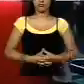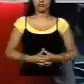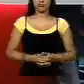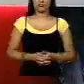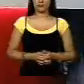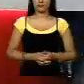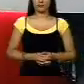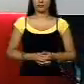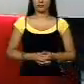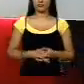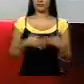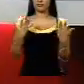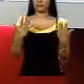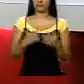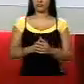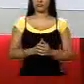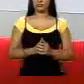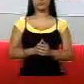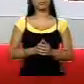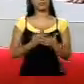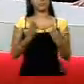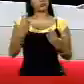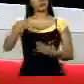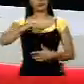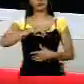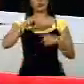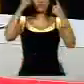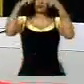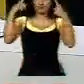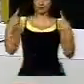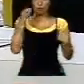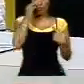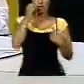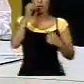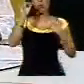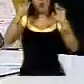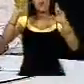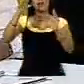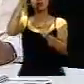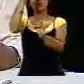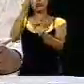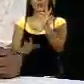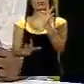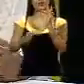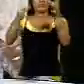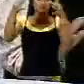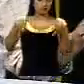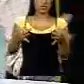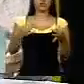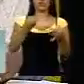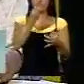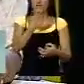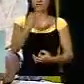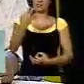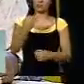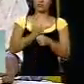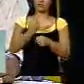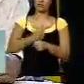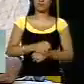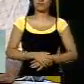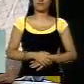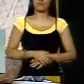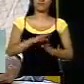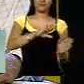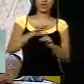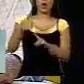el colmo de la hipocresía. Comandante bautizó a la MUD como la mesa de la United States, ¿eh? La MUS,